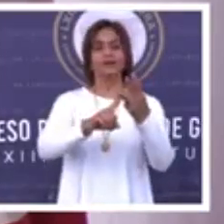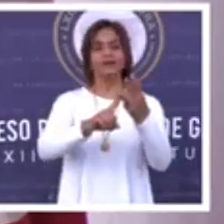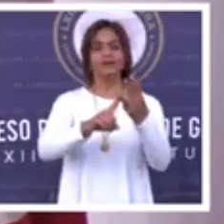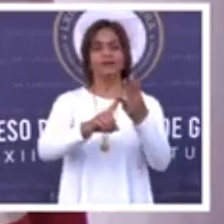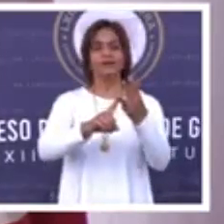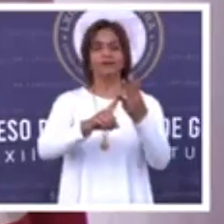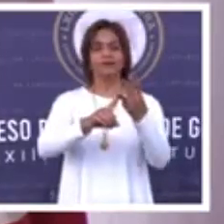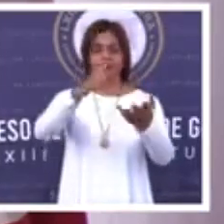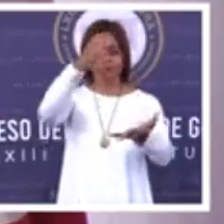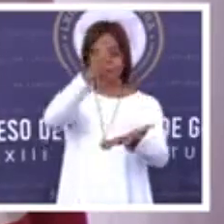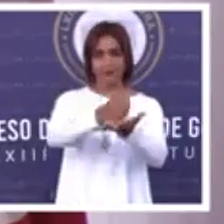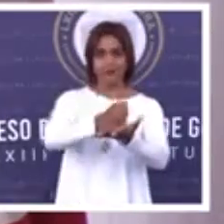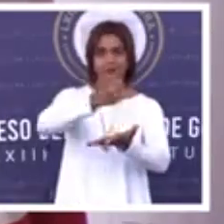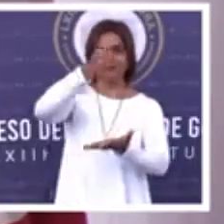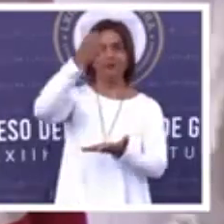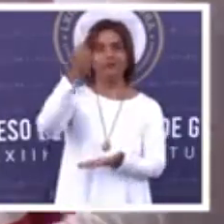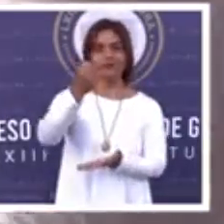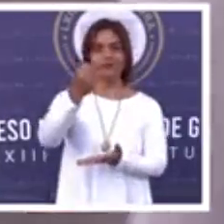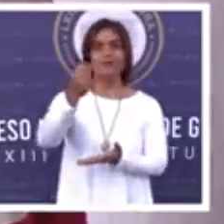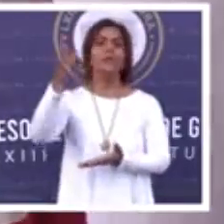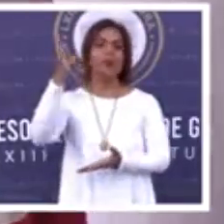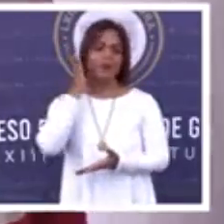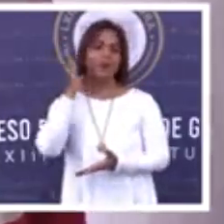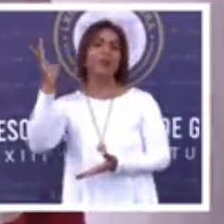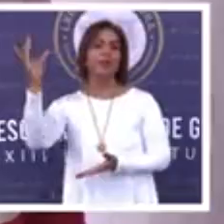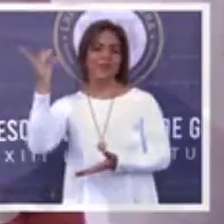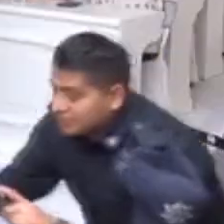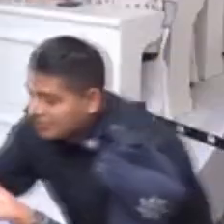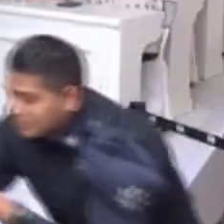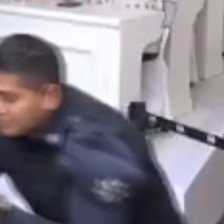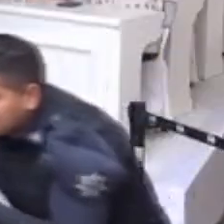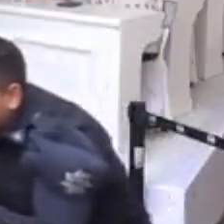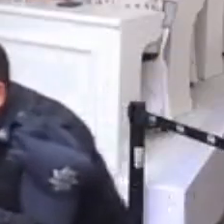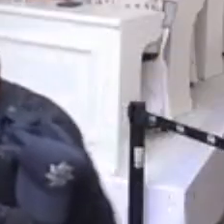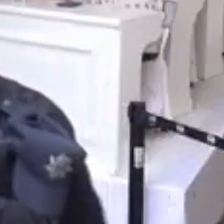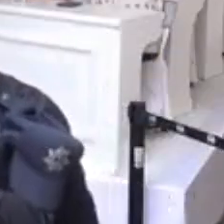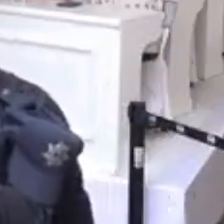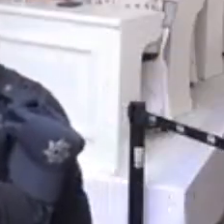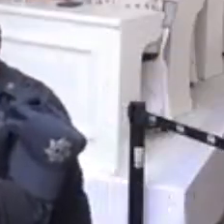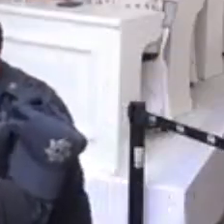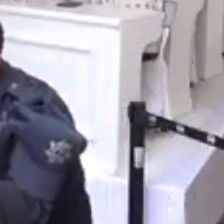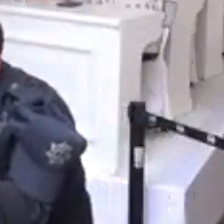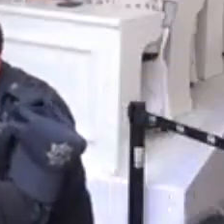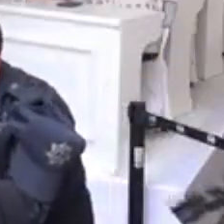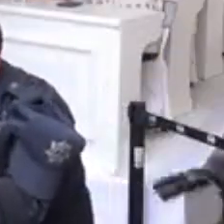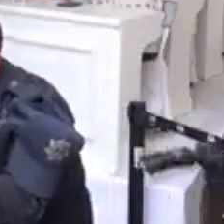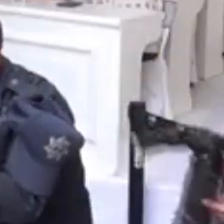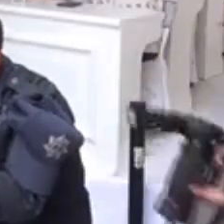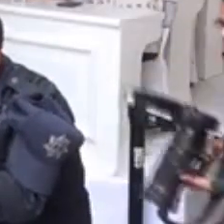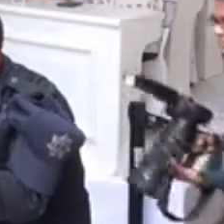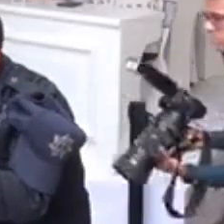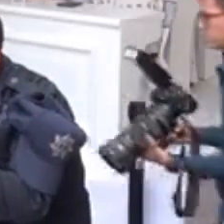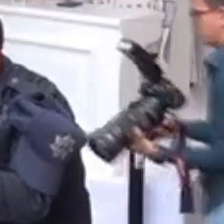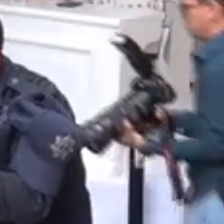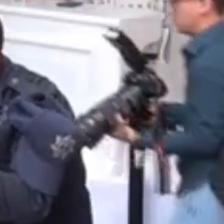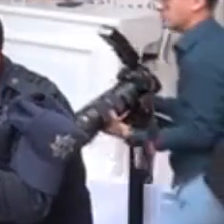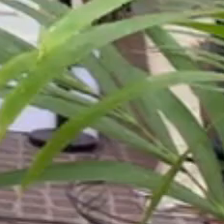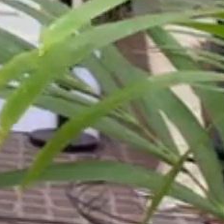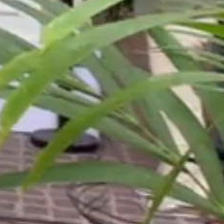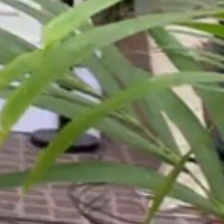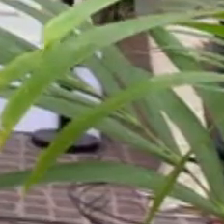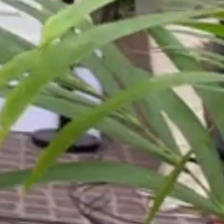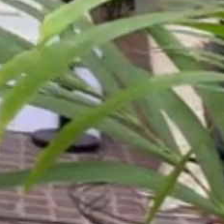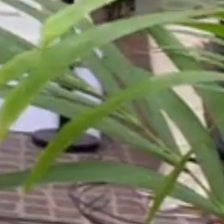por la instalación de su Congreso Constituyente. El diputado local, Esteban Albarrán Mendoza,